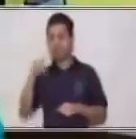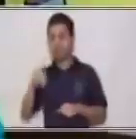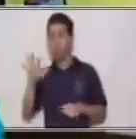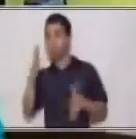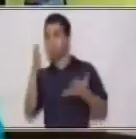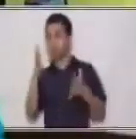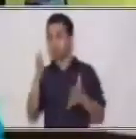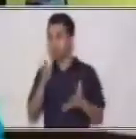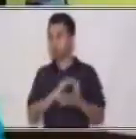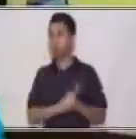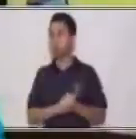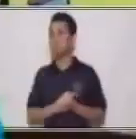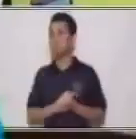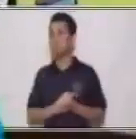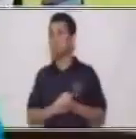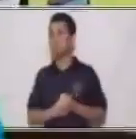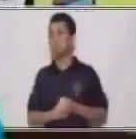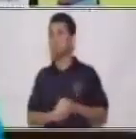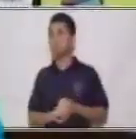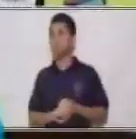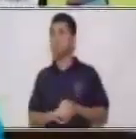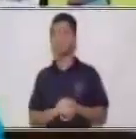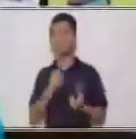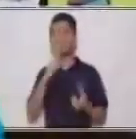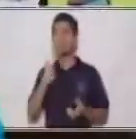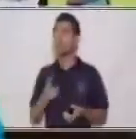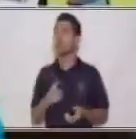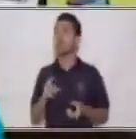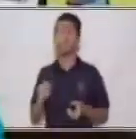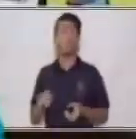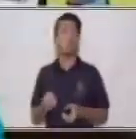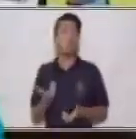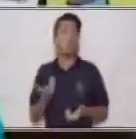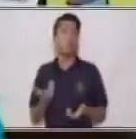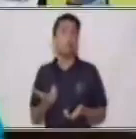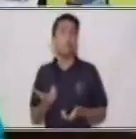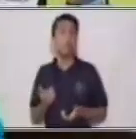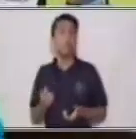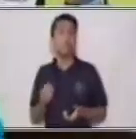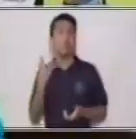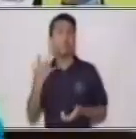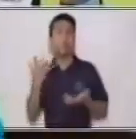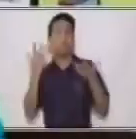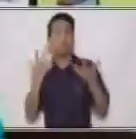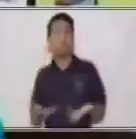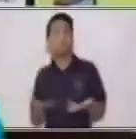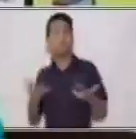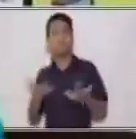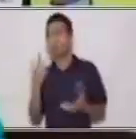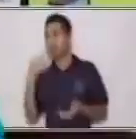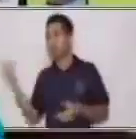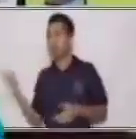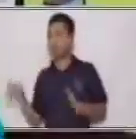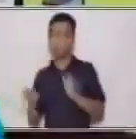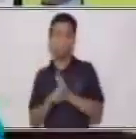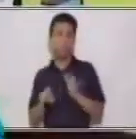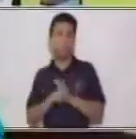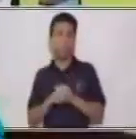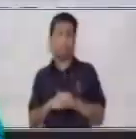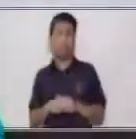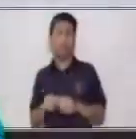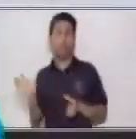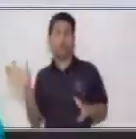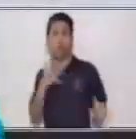estimación en este ejercicio de cuánto pesarían estos objetos. Vamos a ver, un oso de peluche. Si